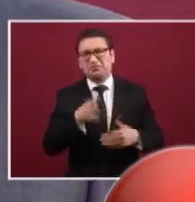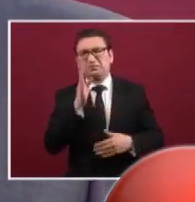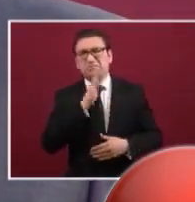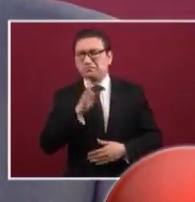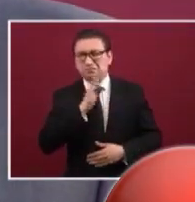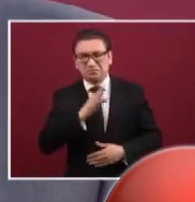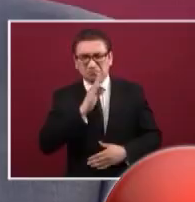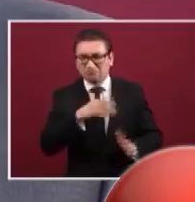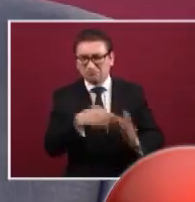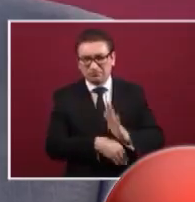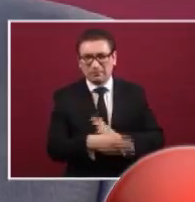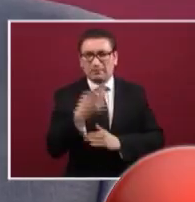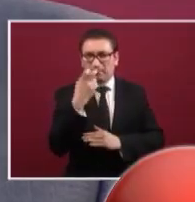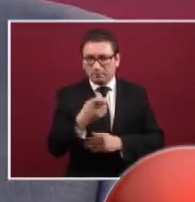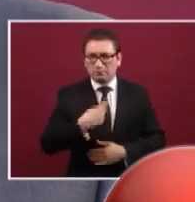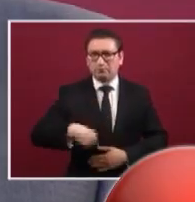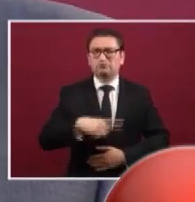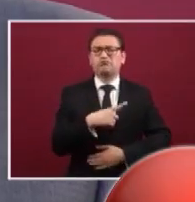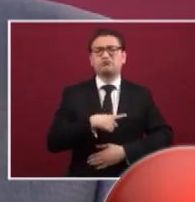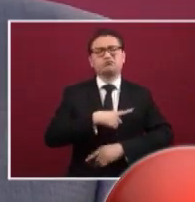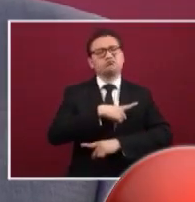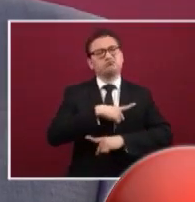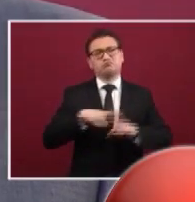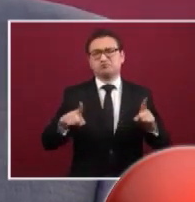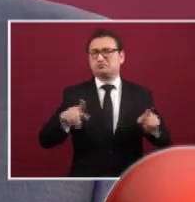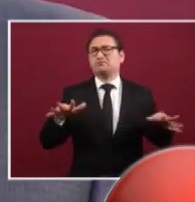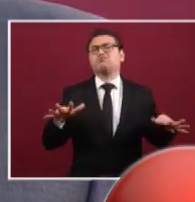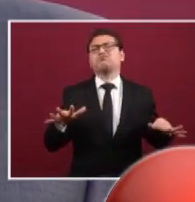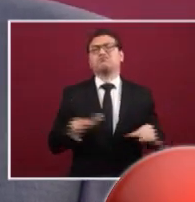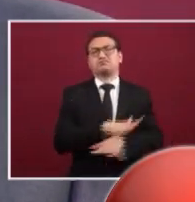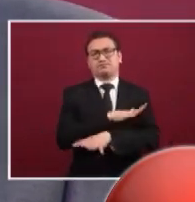Y tenemos que cambiar esa política,